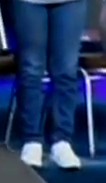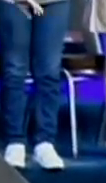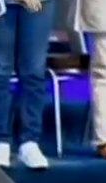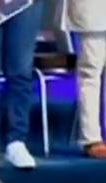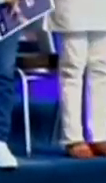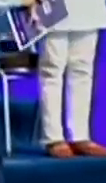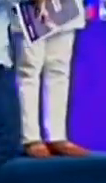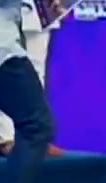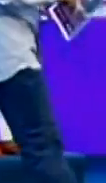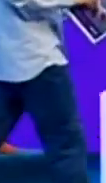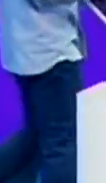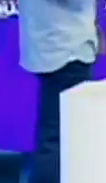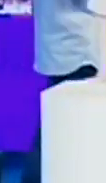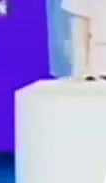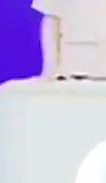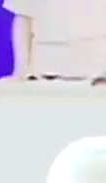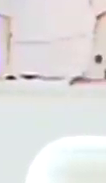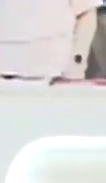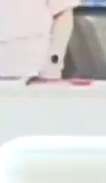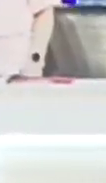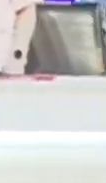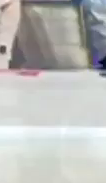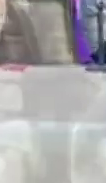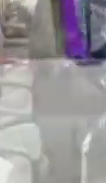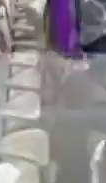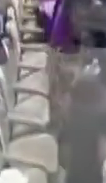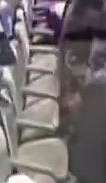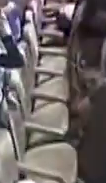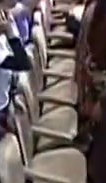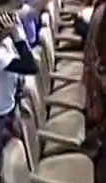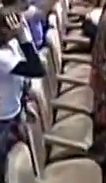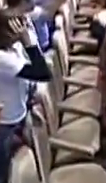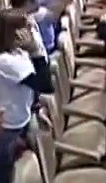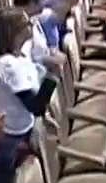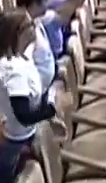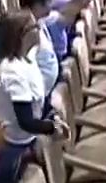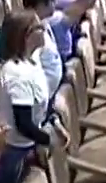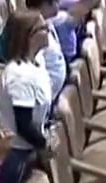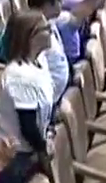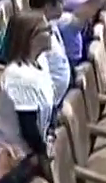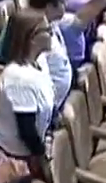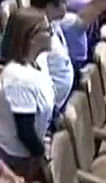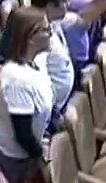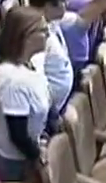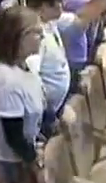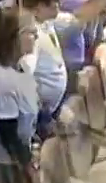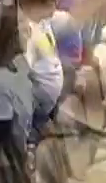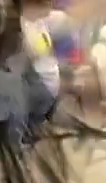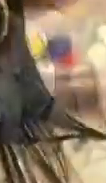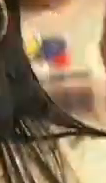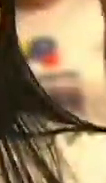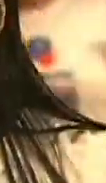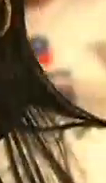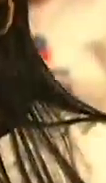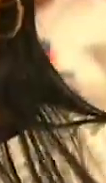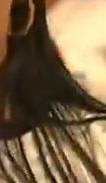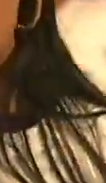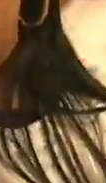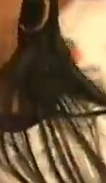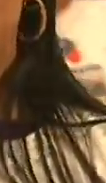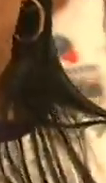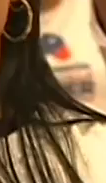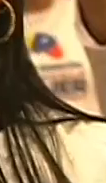lo abraza y le demuestra su cariño, su agradecimiento, la inocencia de los más pequeños acá desde el Teatro